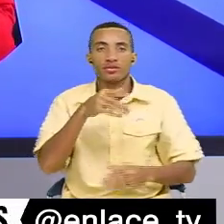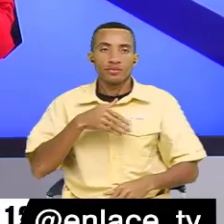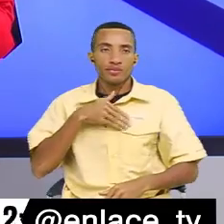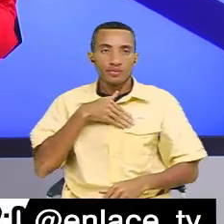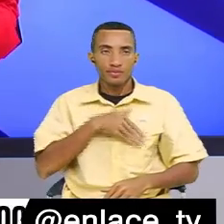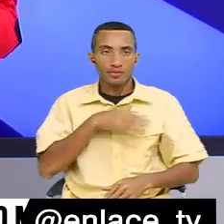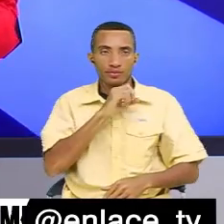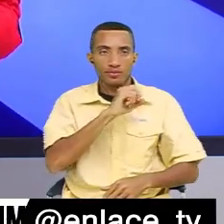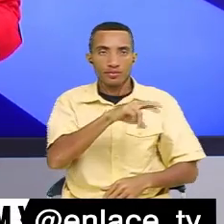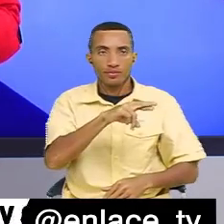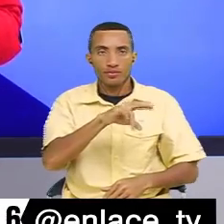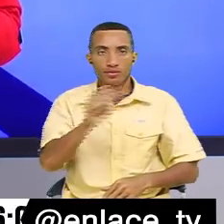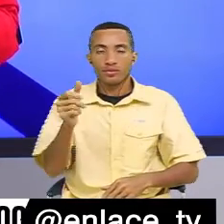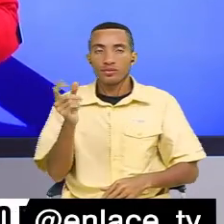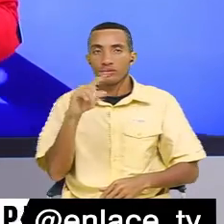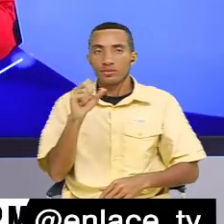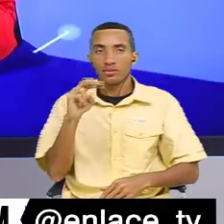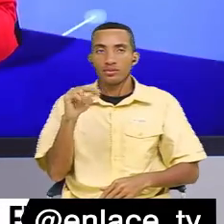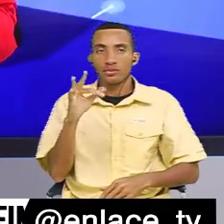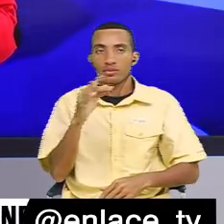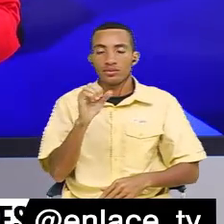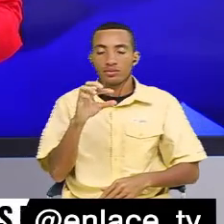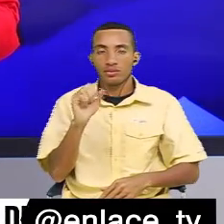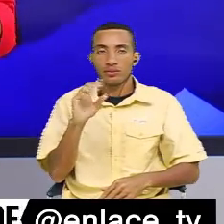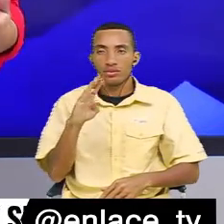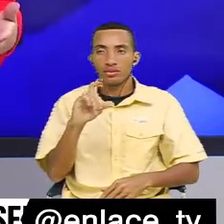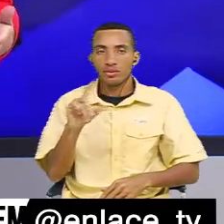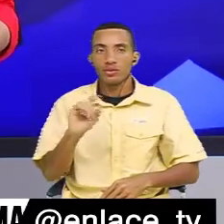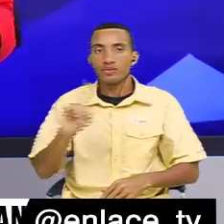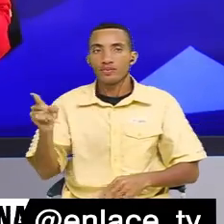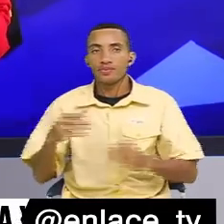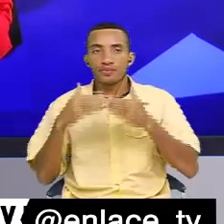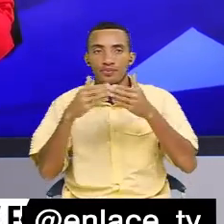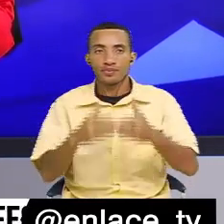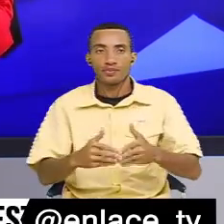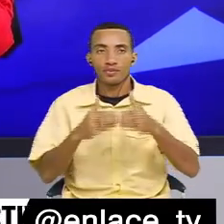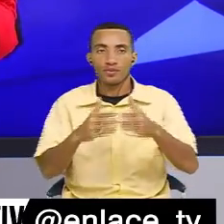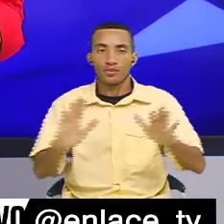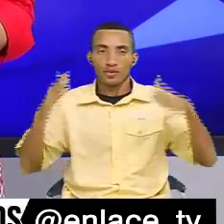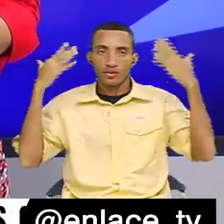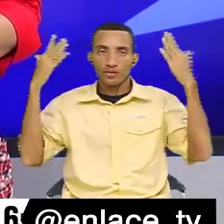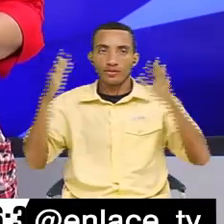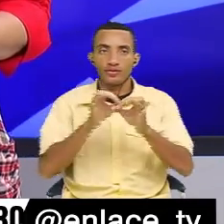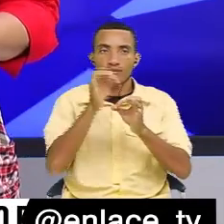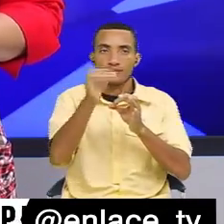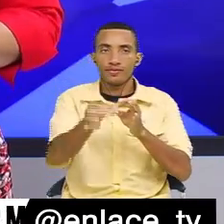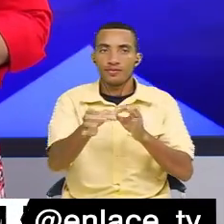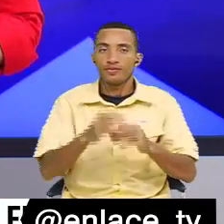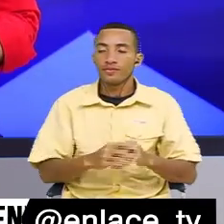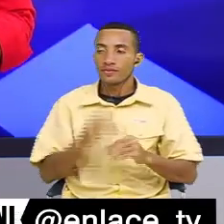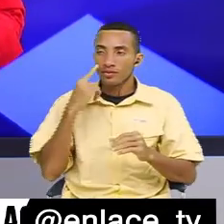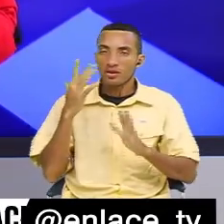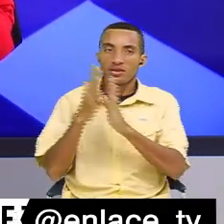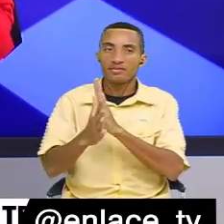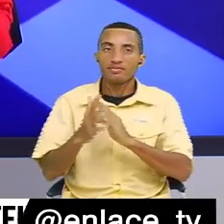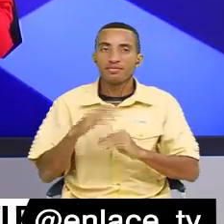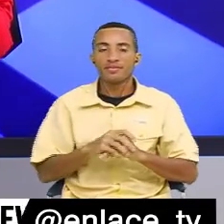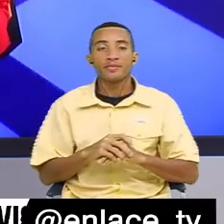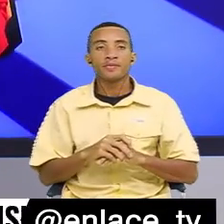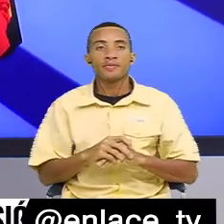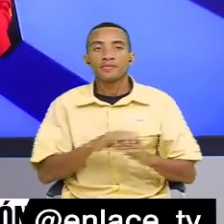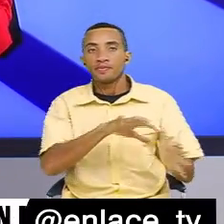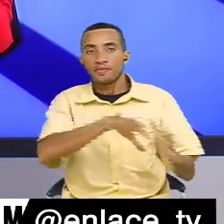Sur de Bolívar y Puerto Wilches. Están las investigaciones al respecto y más adelante el pronunciamiento de las autoridades. En otras noticias, el